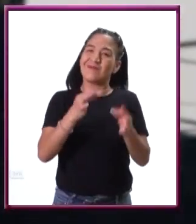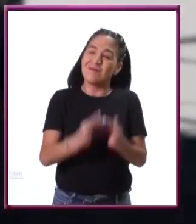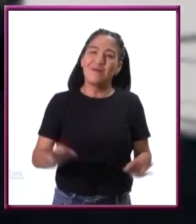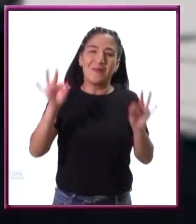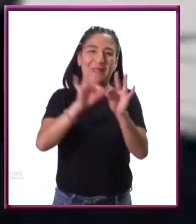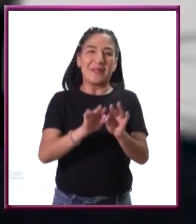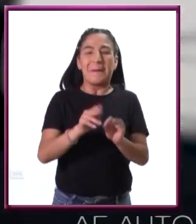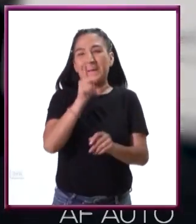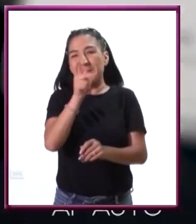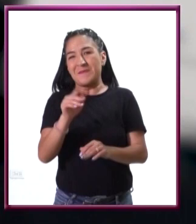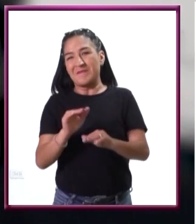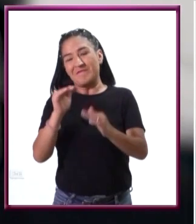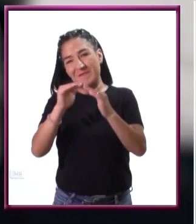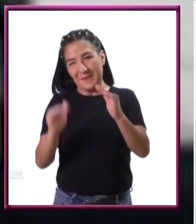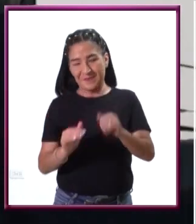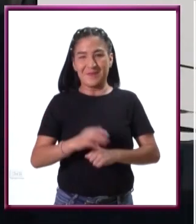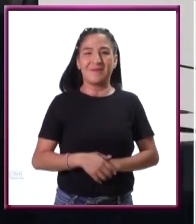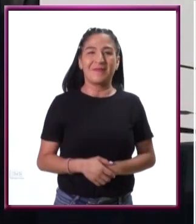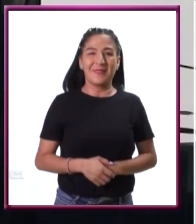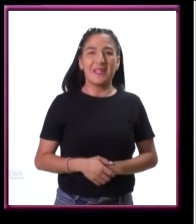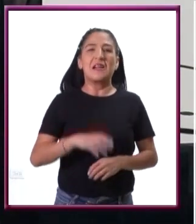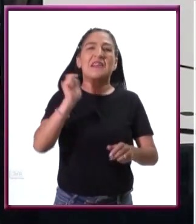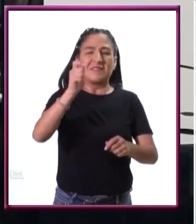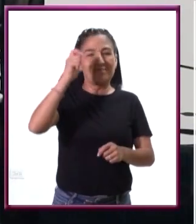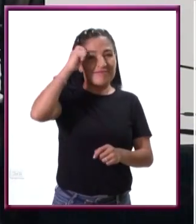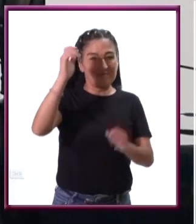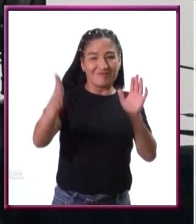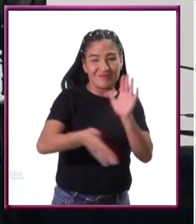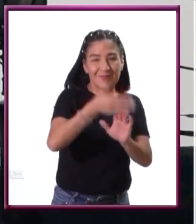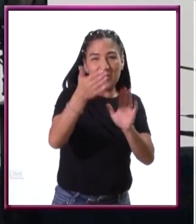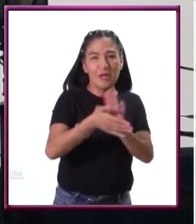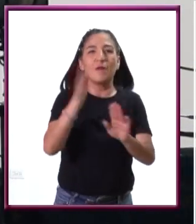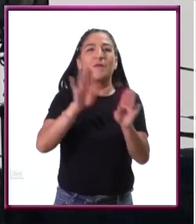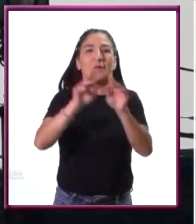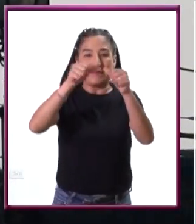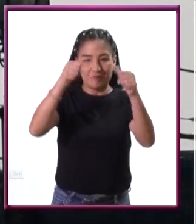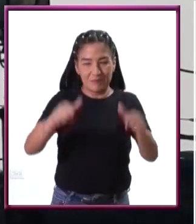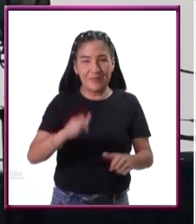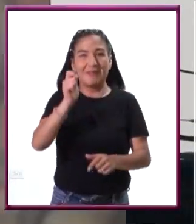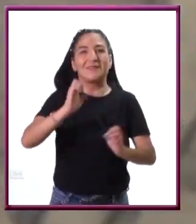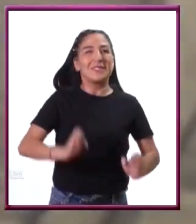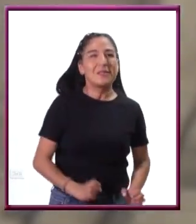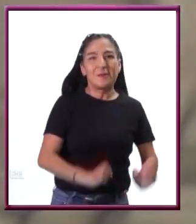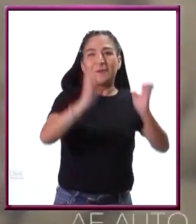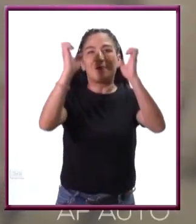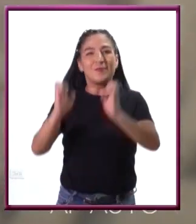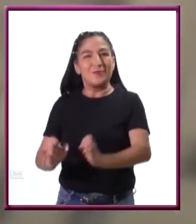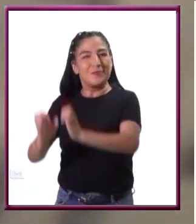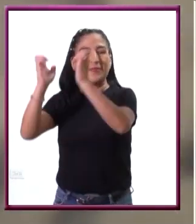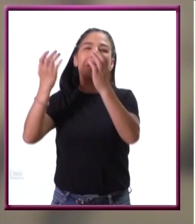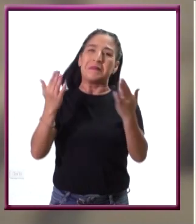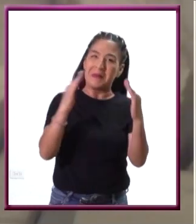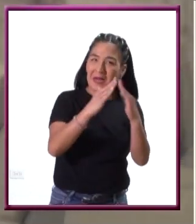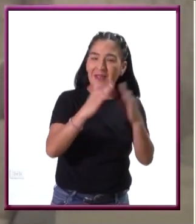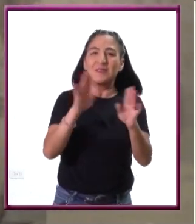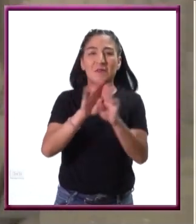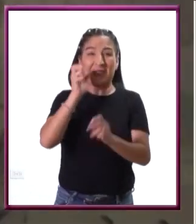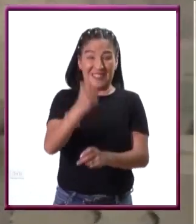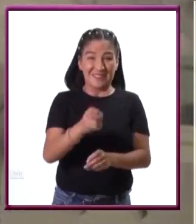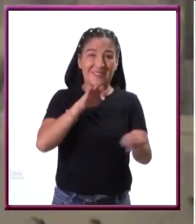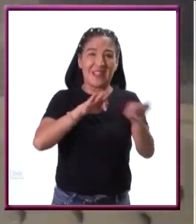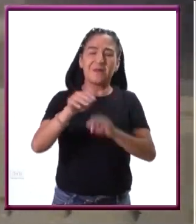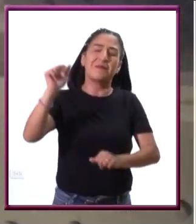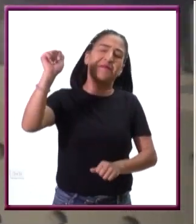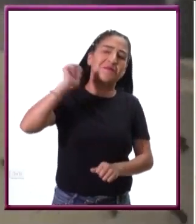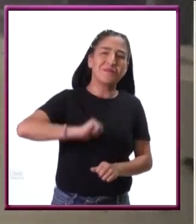La albañilería, que es el arte de construir edificios u obras, es uno de los oficios más antiguos y que requiere